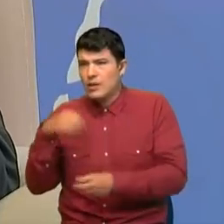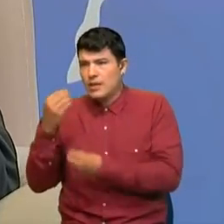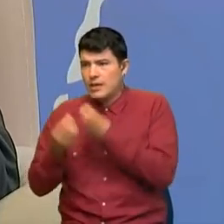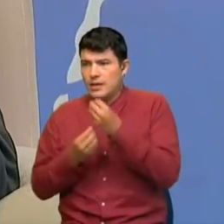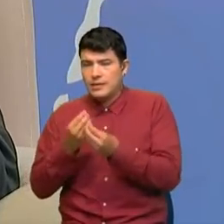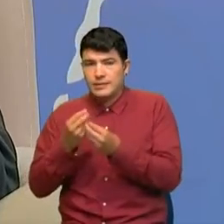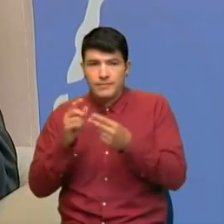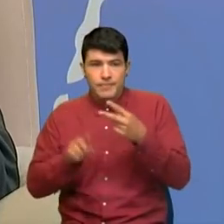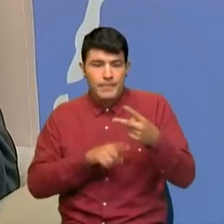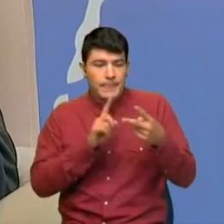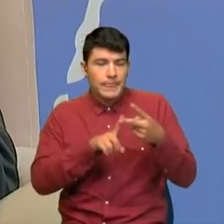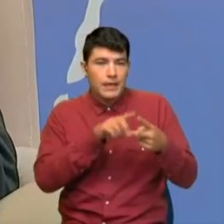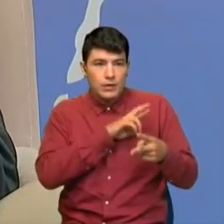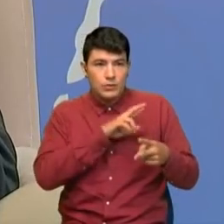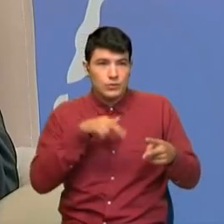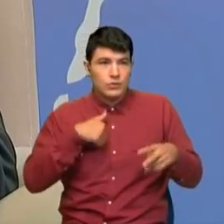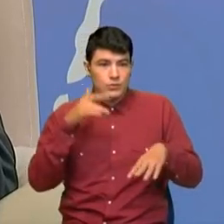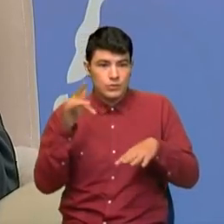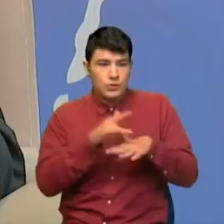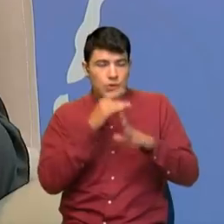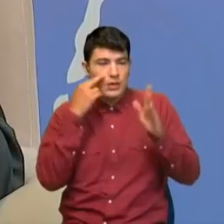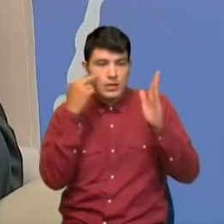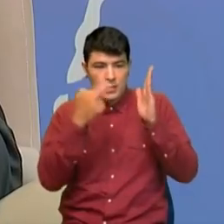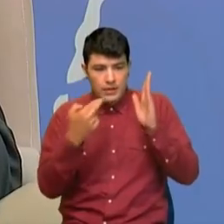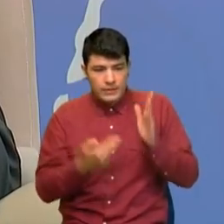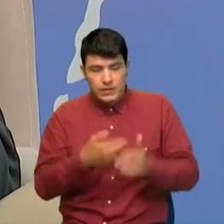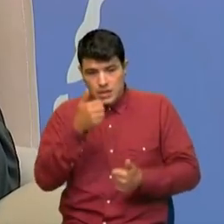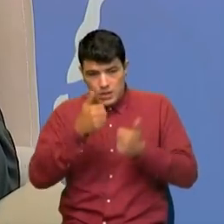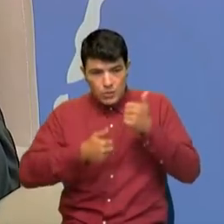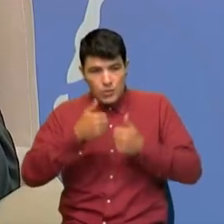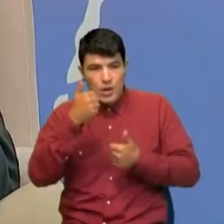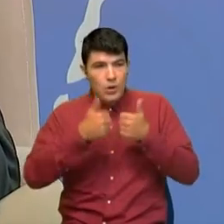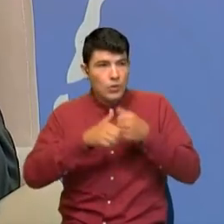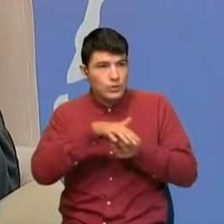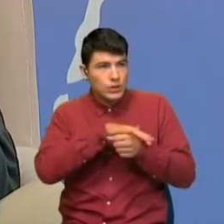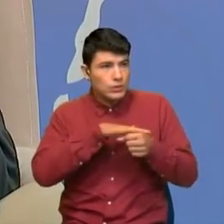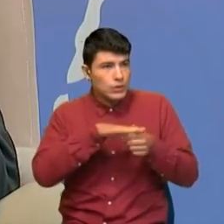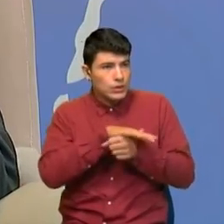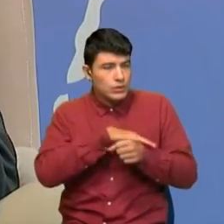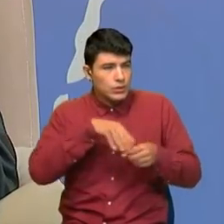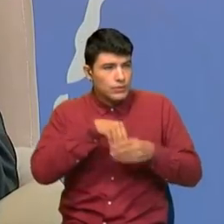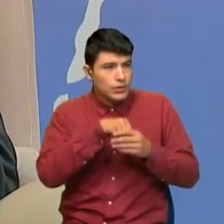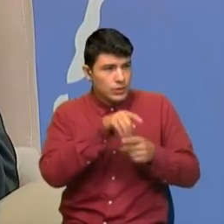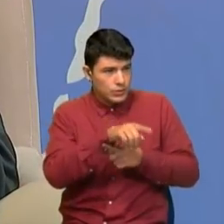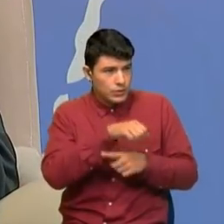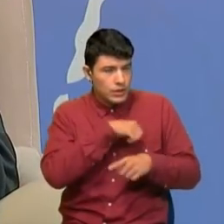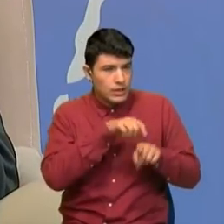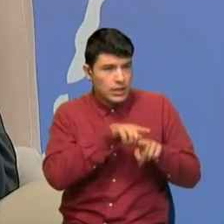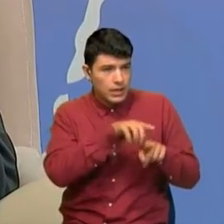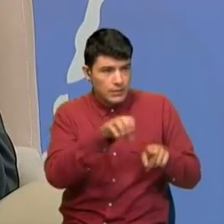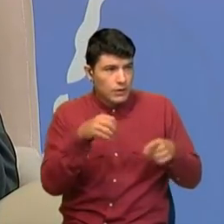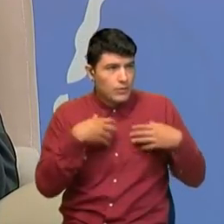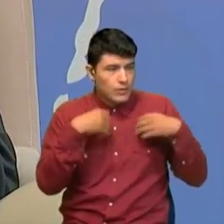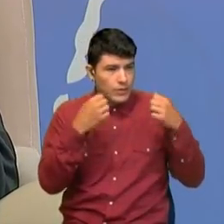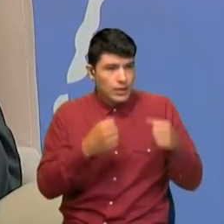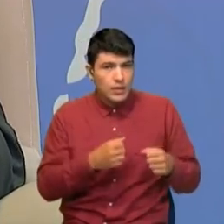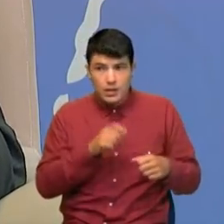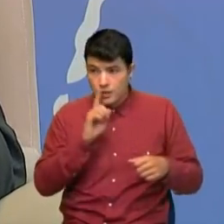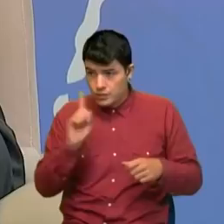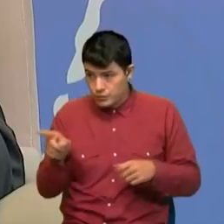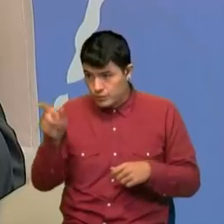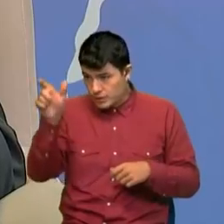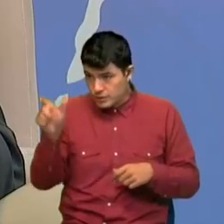que verificar bajo qué situación ostenta la propiedad el hermano del usuario en este sentido. Si esa